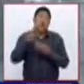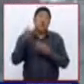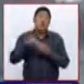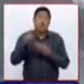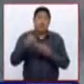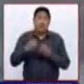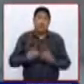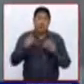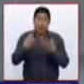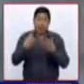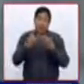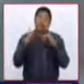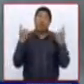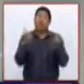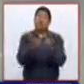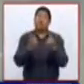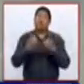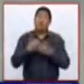anticrético.